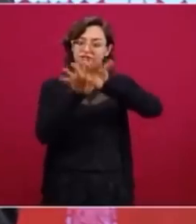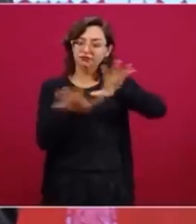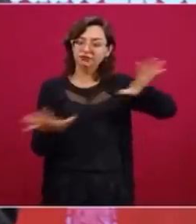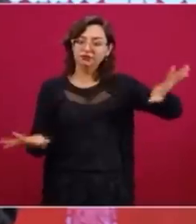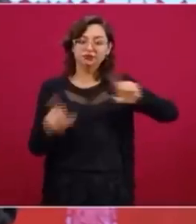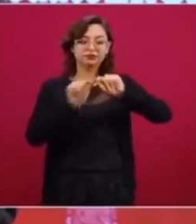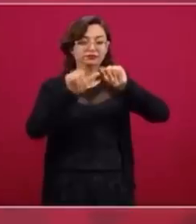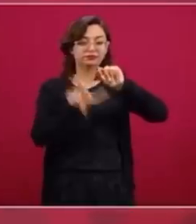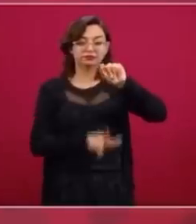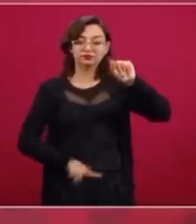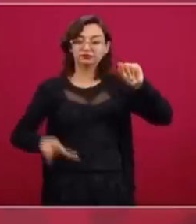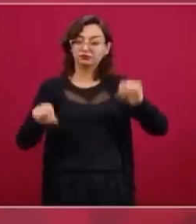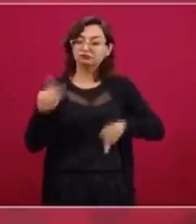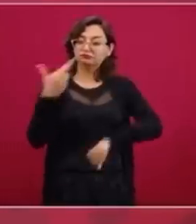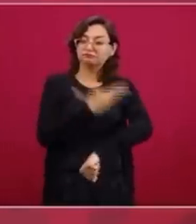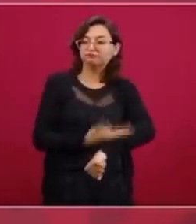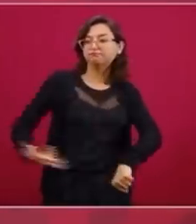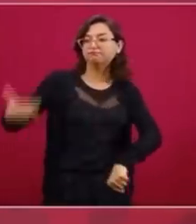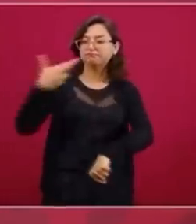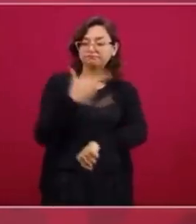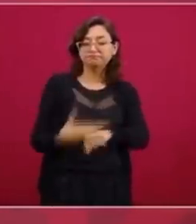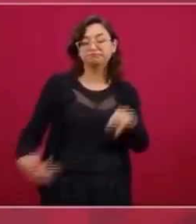nacional, de Internet para todos.